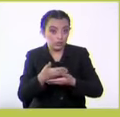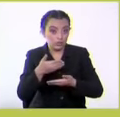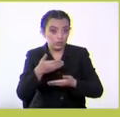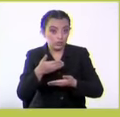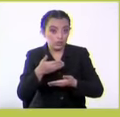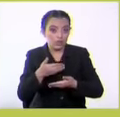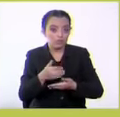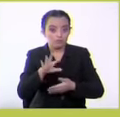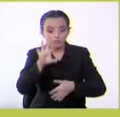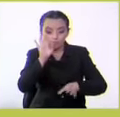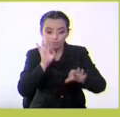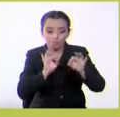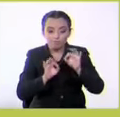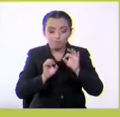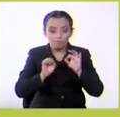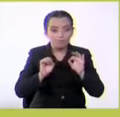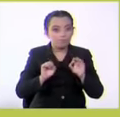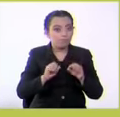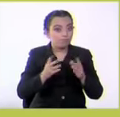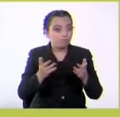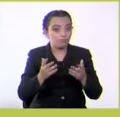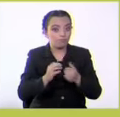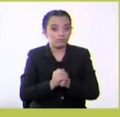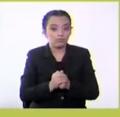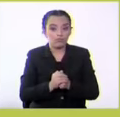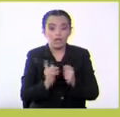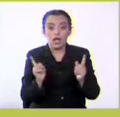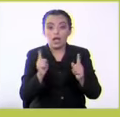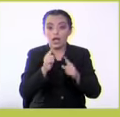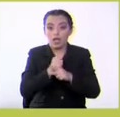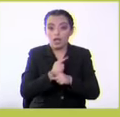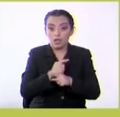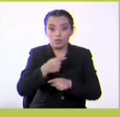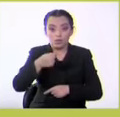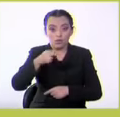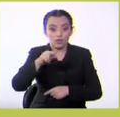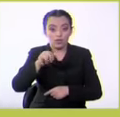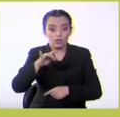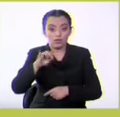artificial, deriva genética o mutaciones.